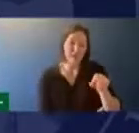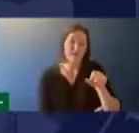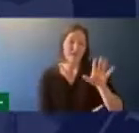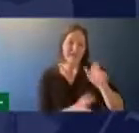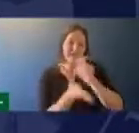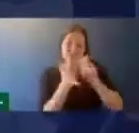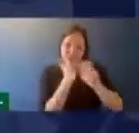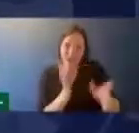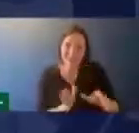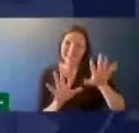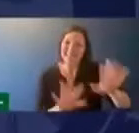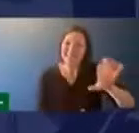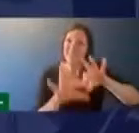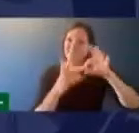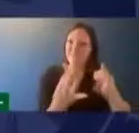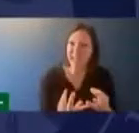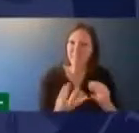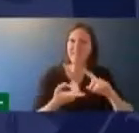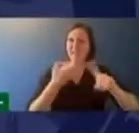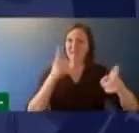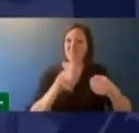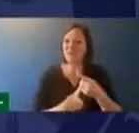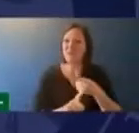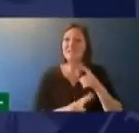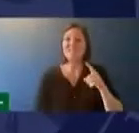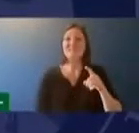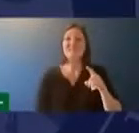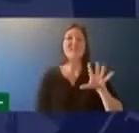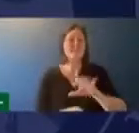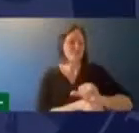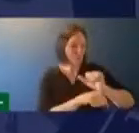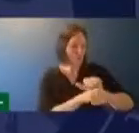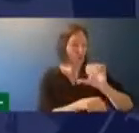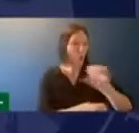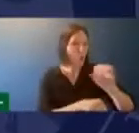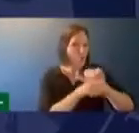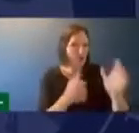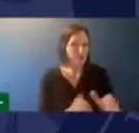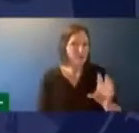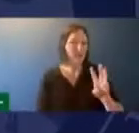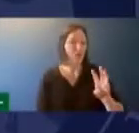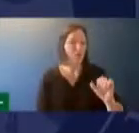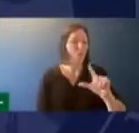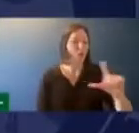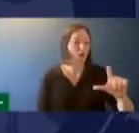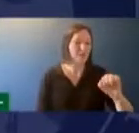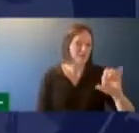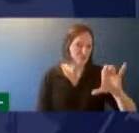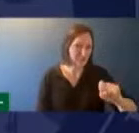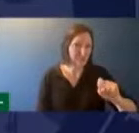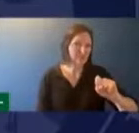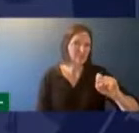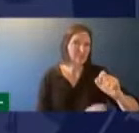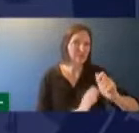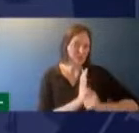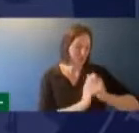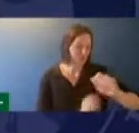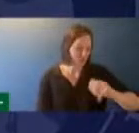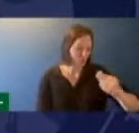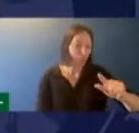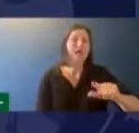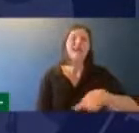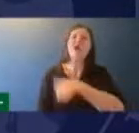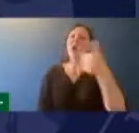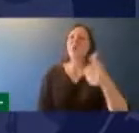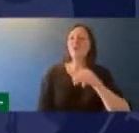ver, dice la secretaria del Tesoro, Janet Yellen, que están preocupados por depender demasiado de China.